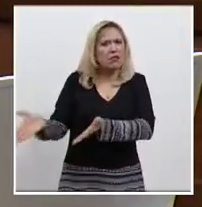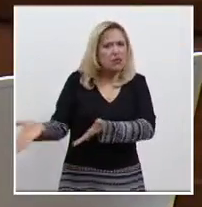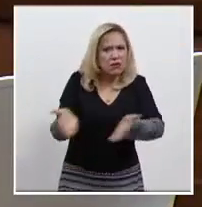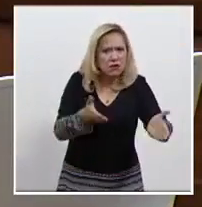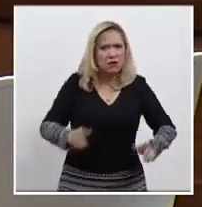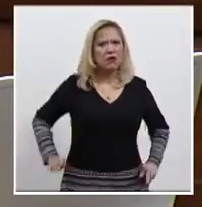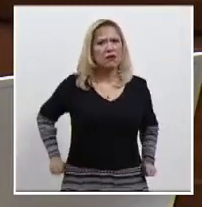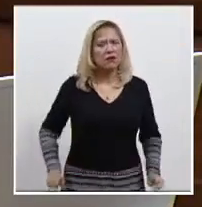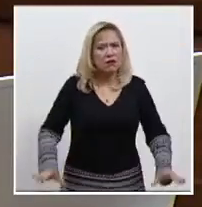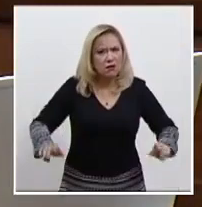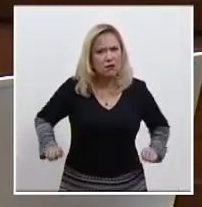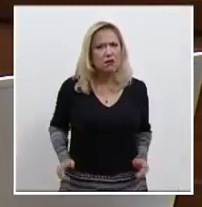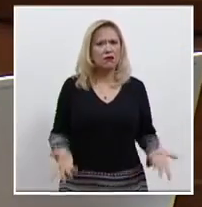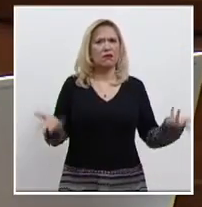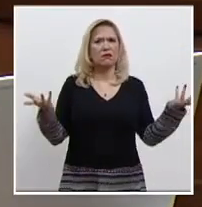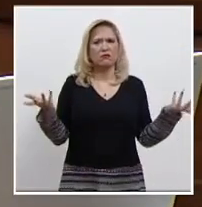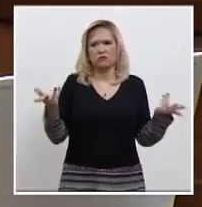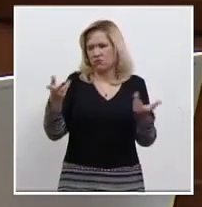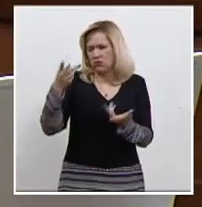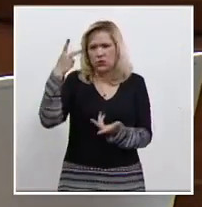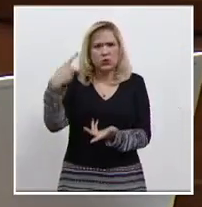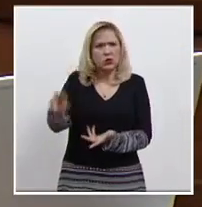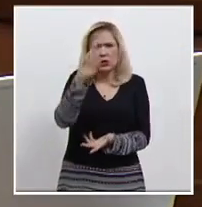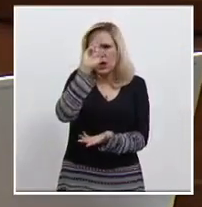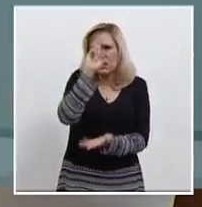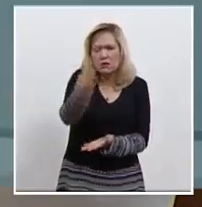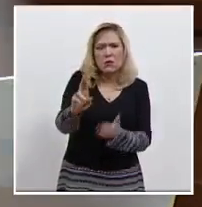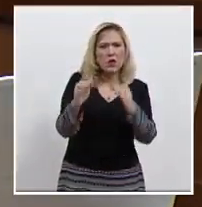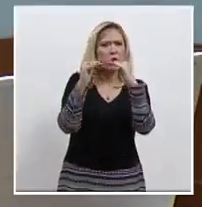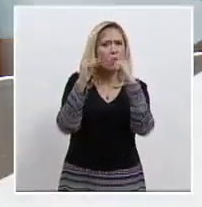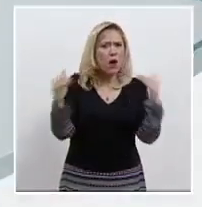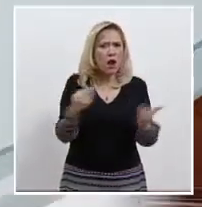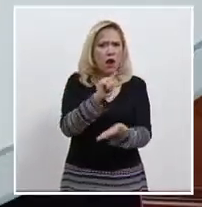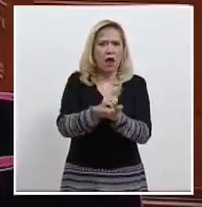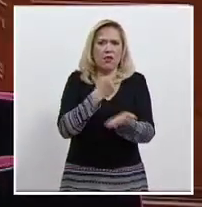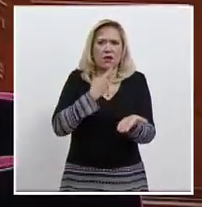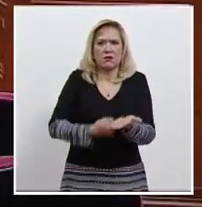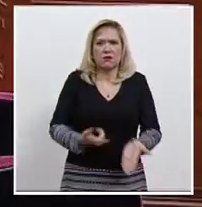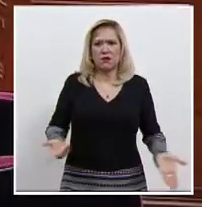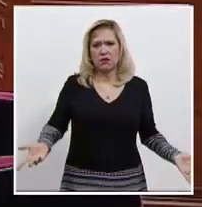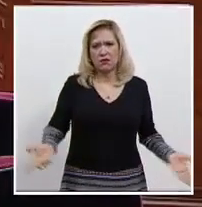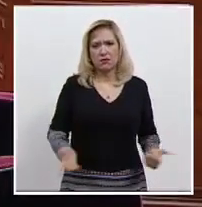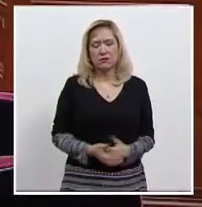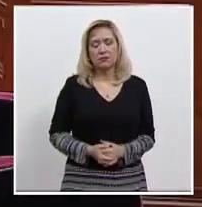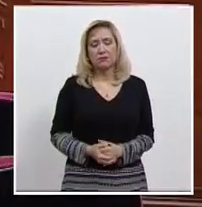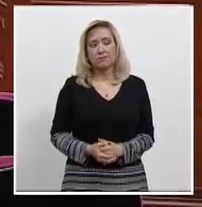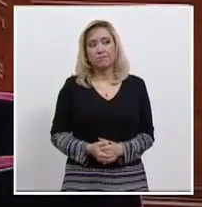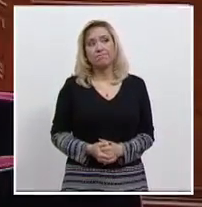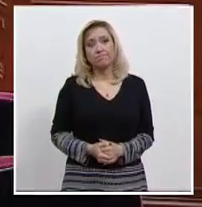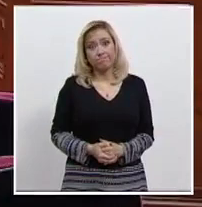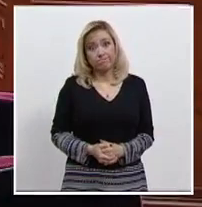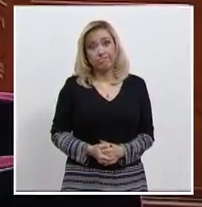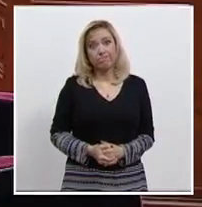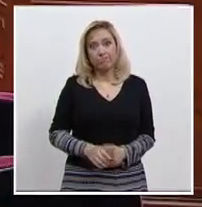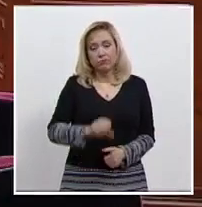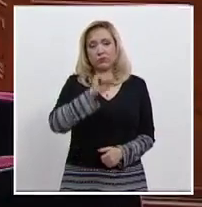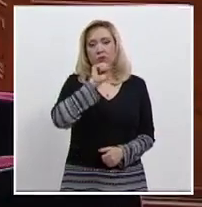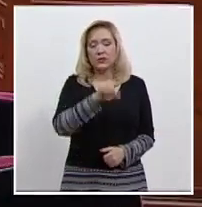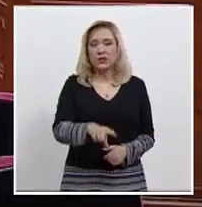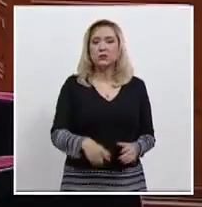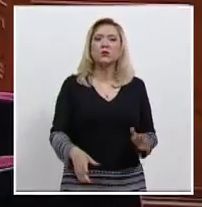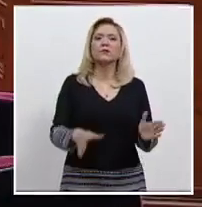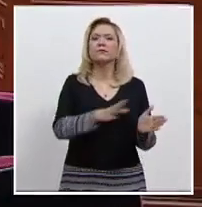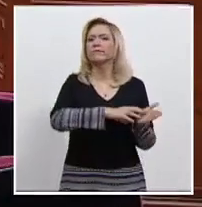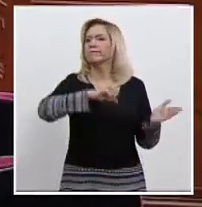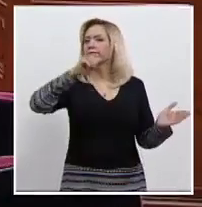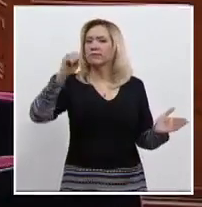reconocimiento como personas ante la ley en condiciones de igualdad. De esta norma también declaró inválida la